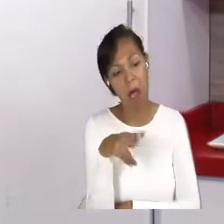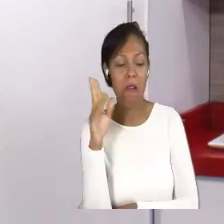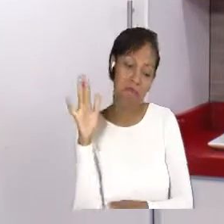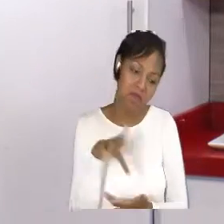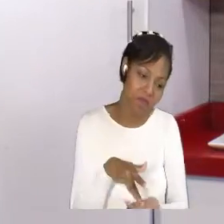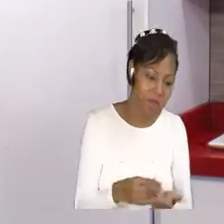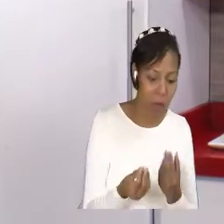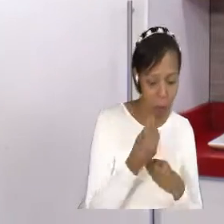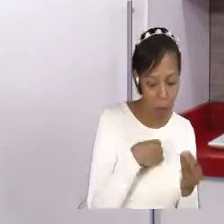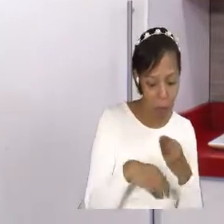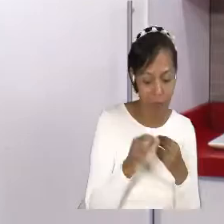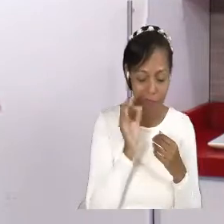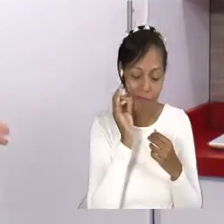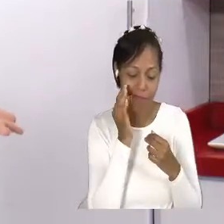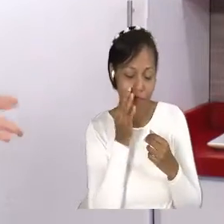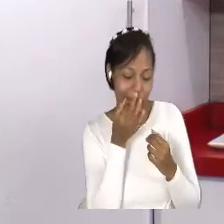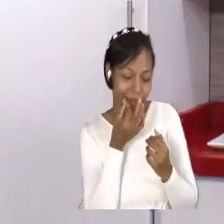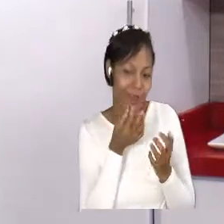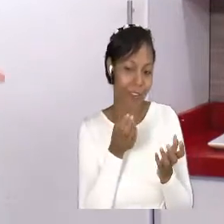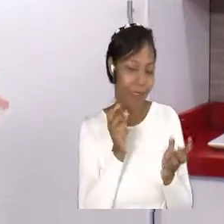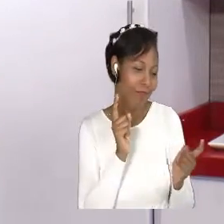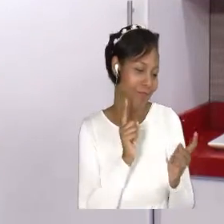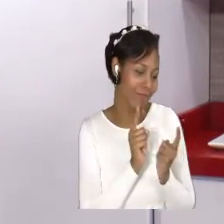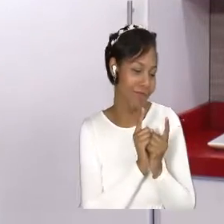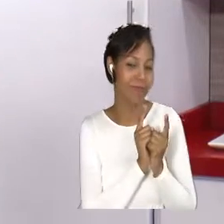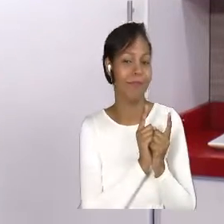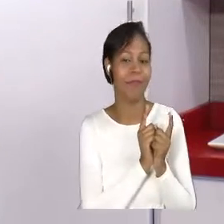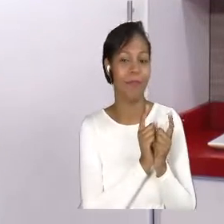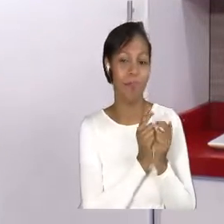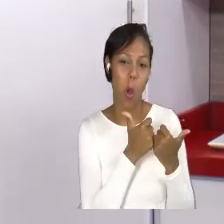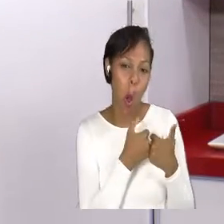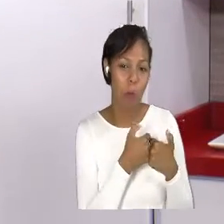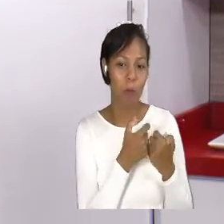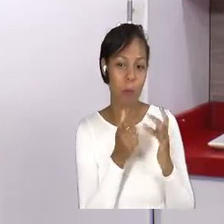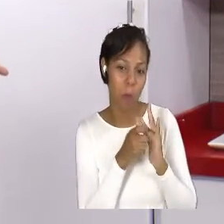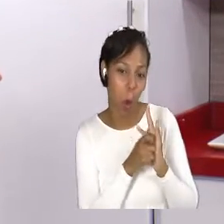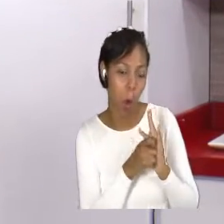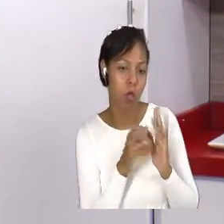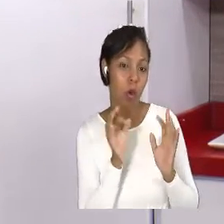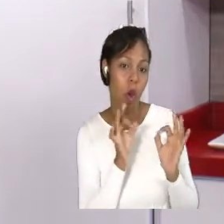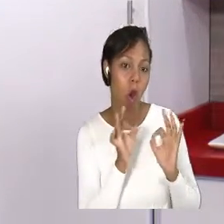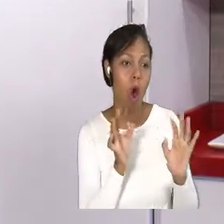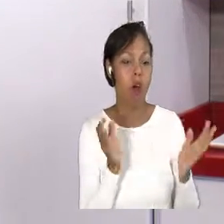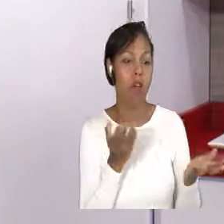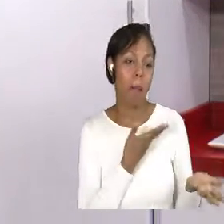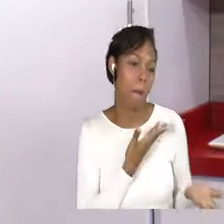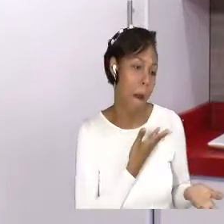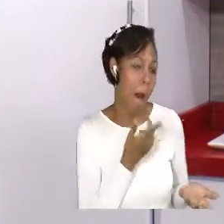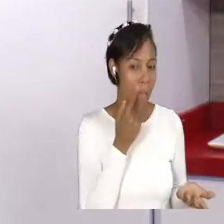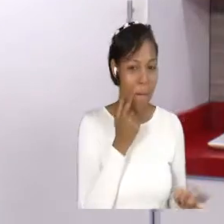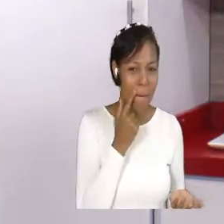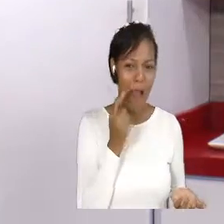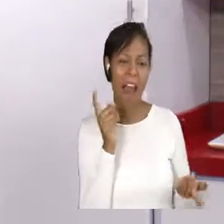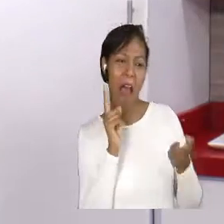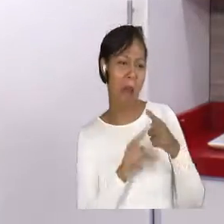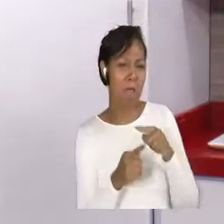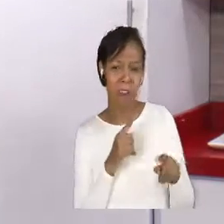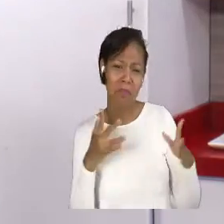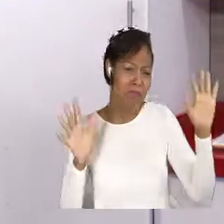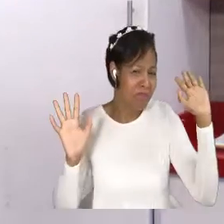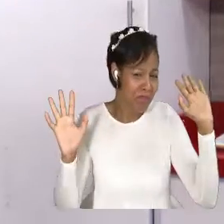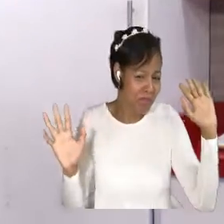ahí con la pareja, o bien amistosa con un grupo de amigos, o bien también amorosa con la mamá, el papá, en fin, ya eso es decisión de